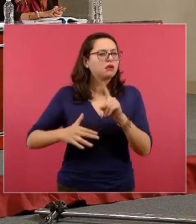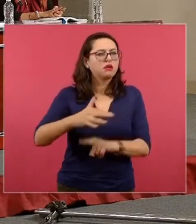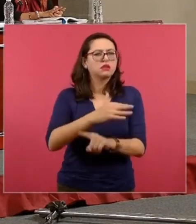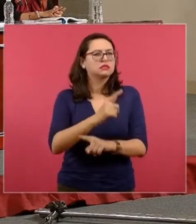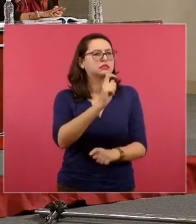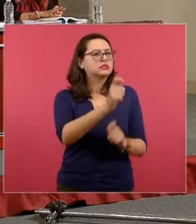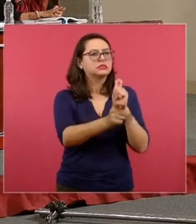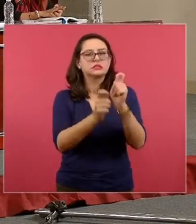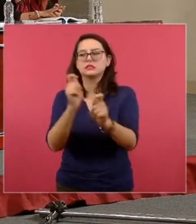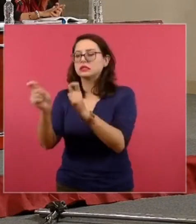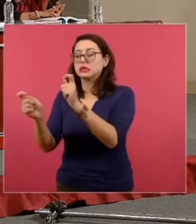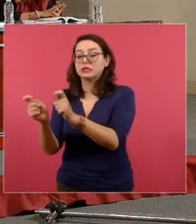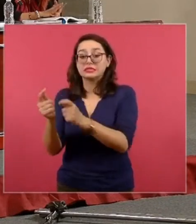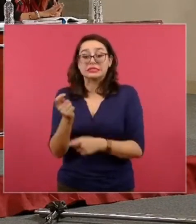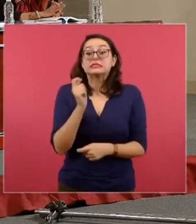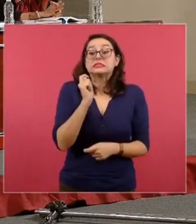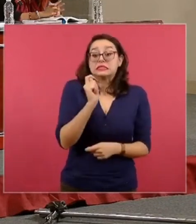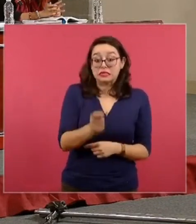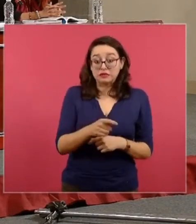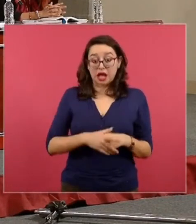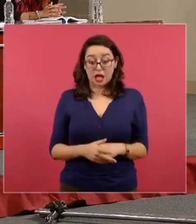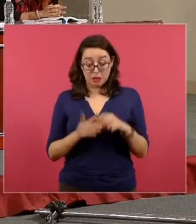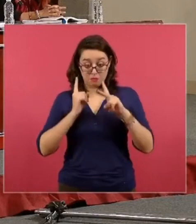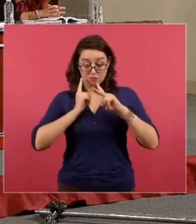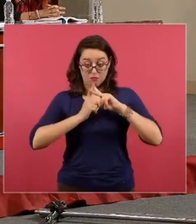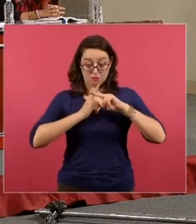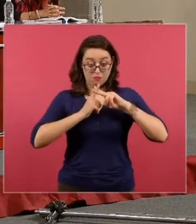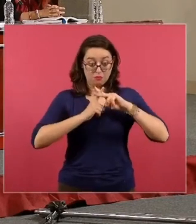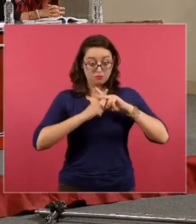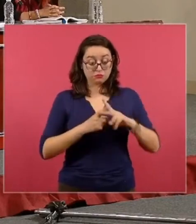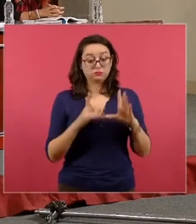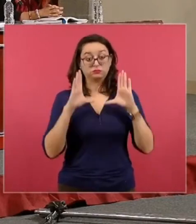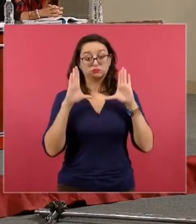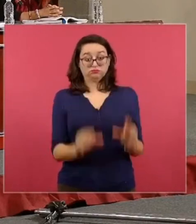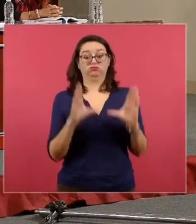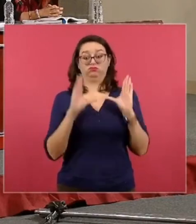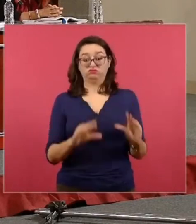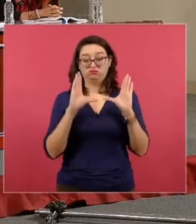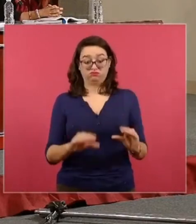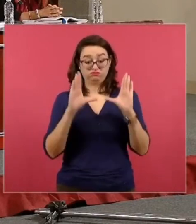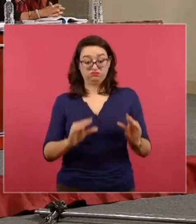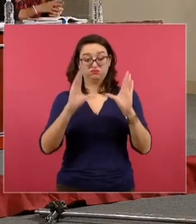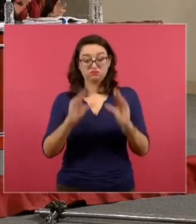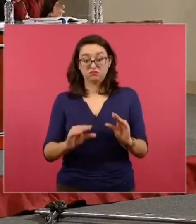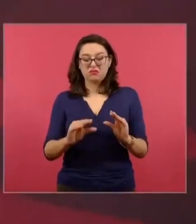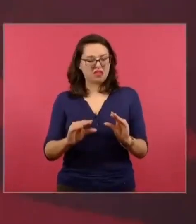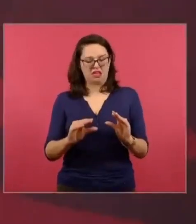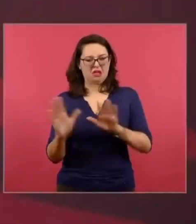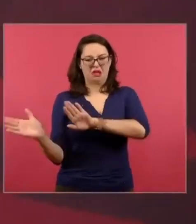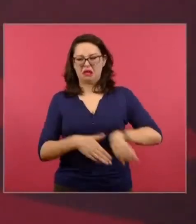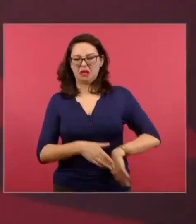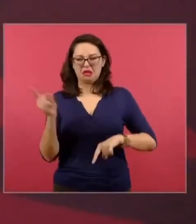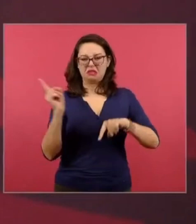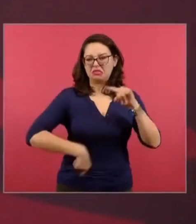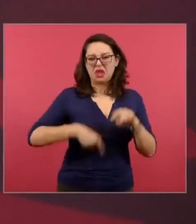las matemáticas no se puedan enseñar o no se deban enseñar, no porque no queramos, y no porque tampoco no lo quiera el